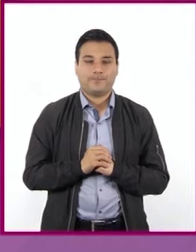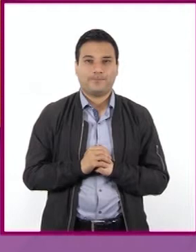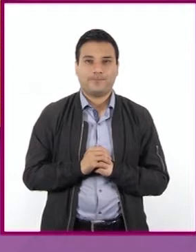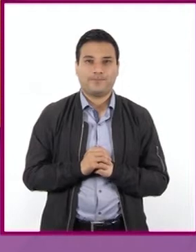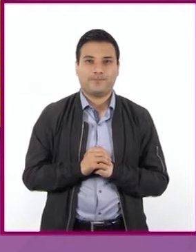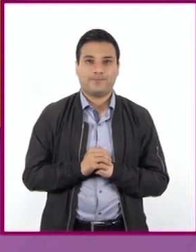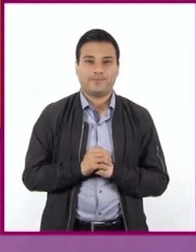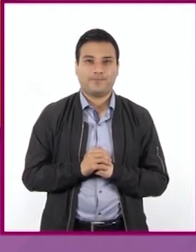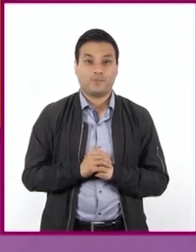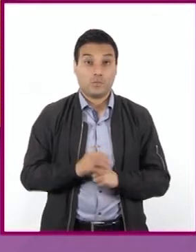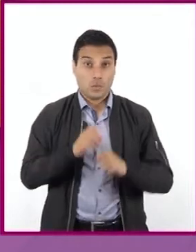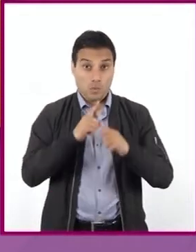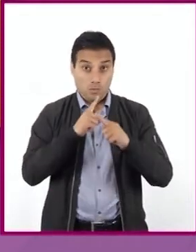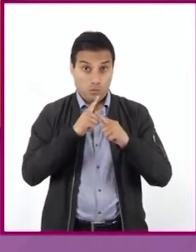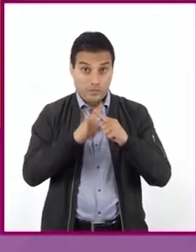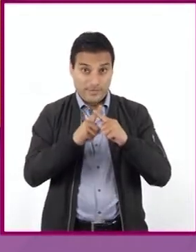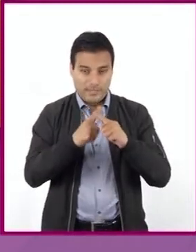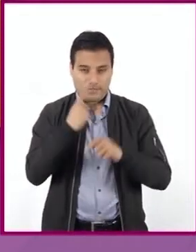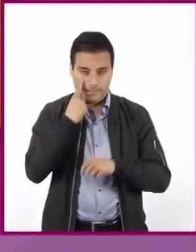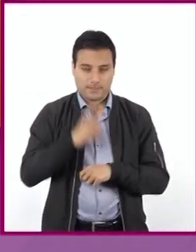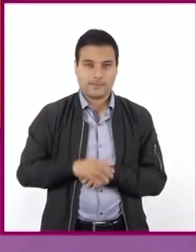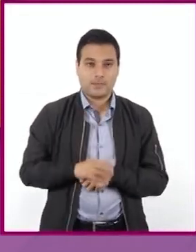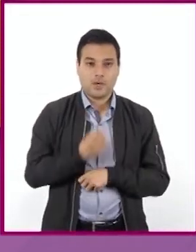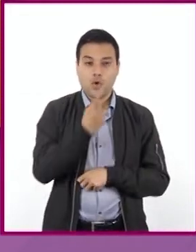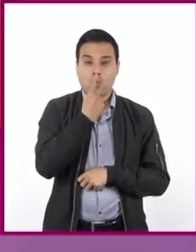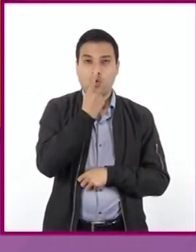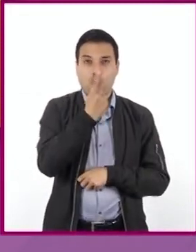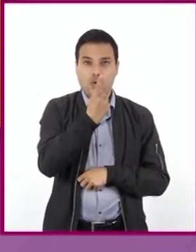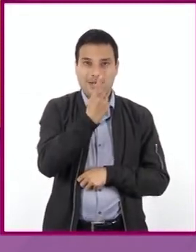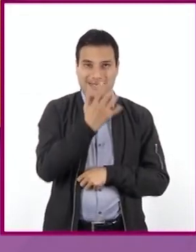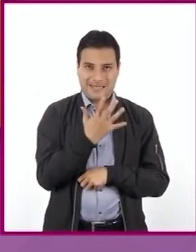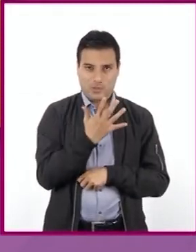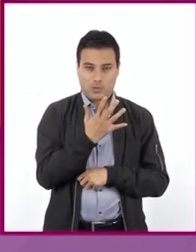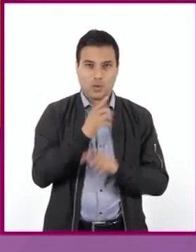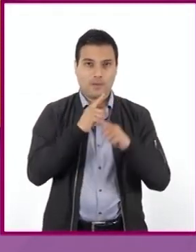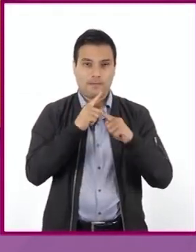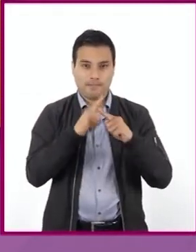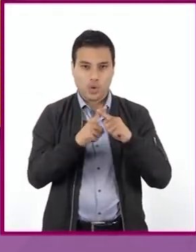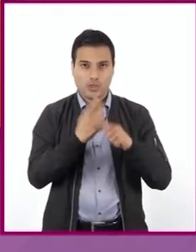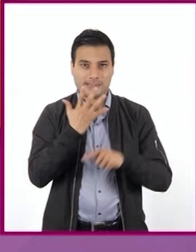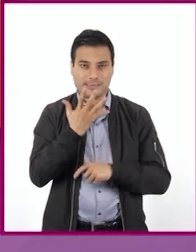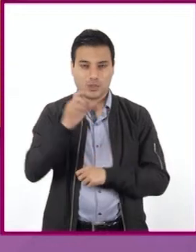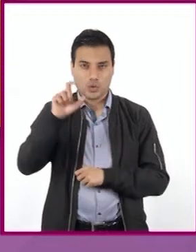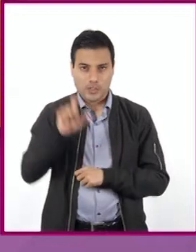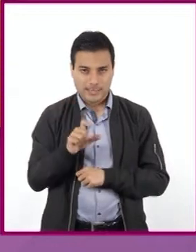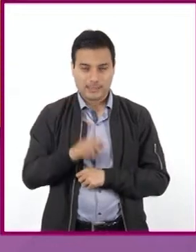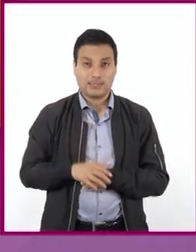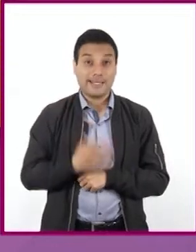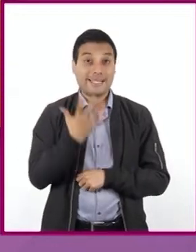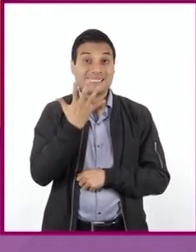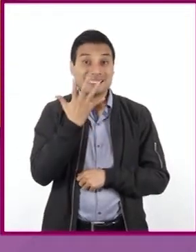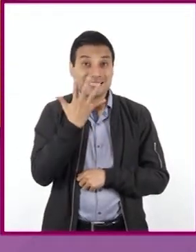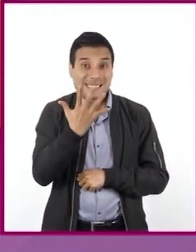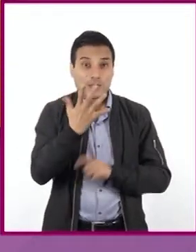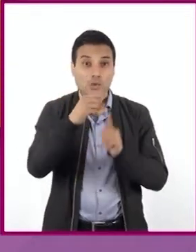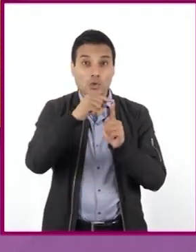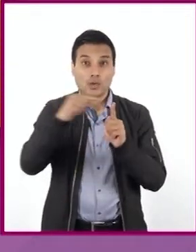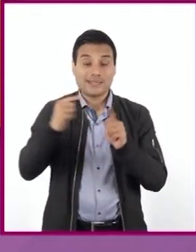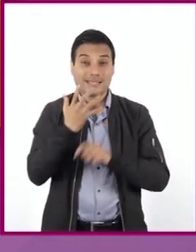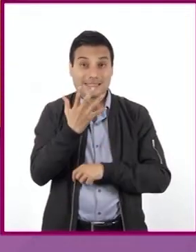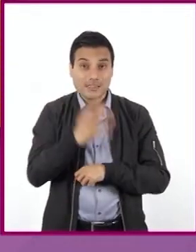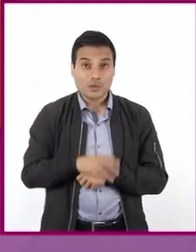Al multiplicar un quinto por 5x, tenemos 5 entre 5, igual a